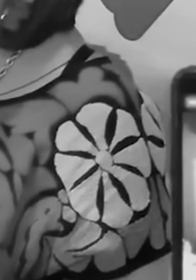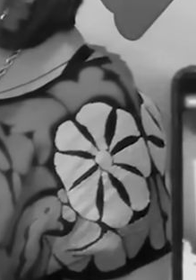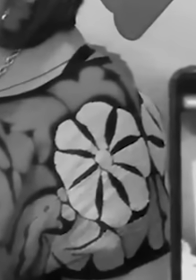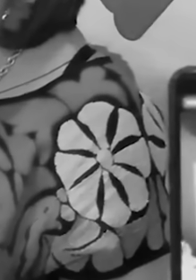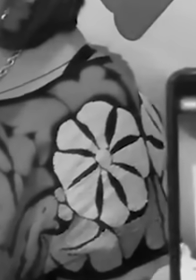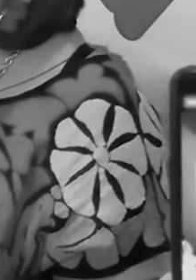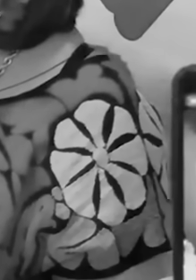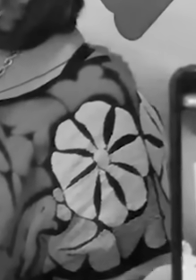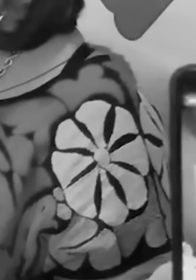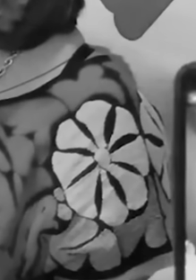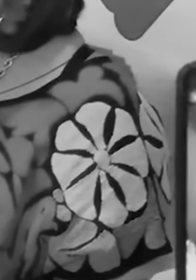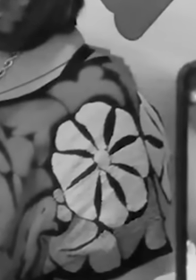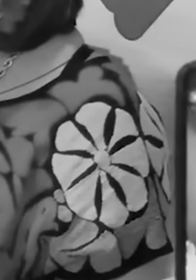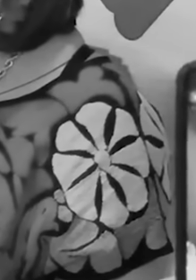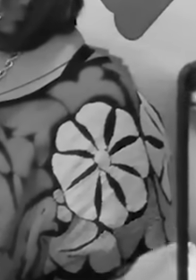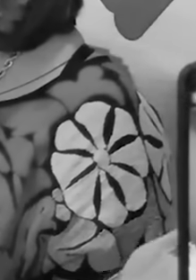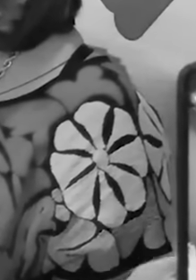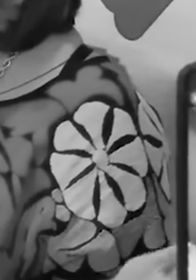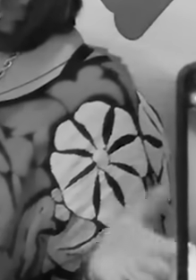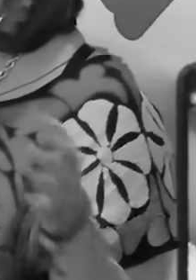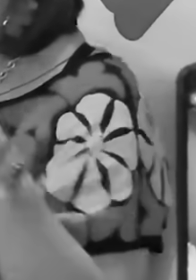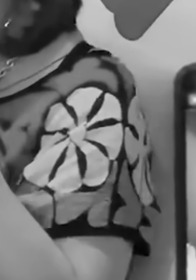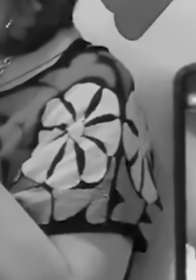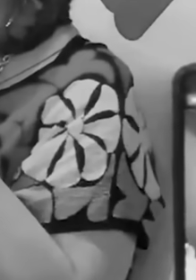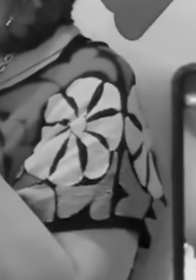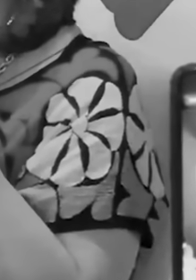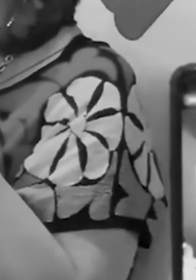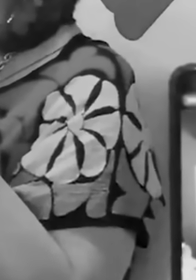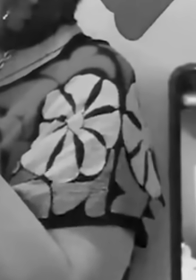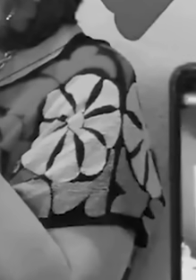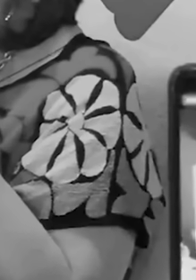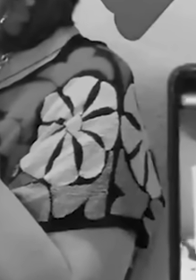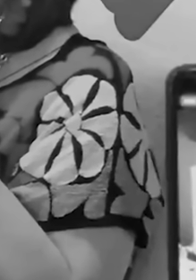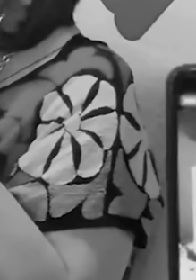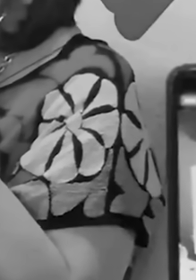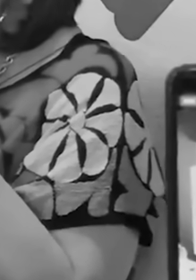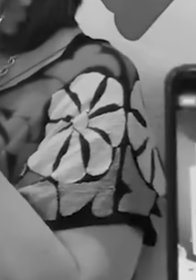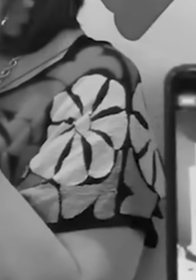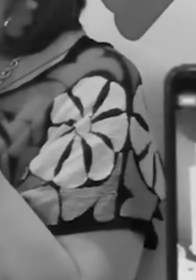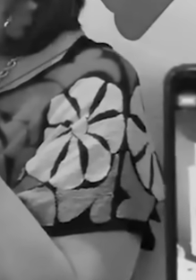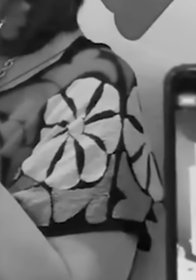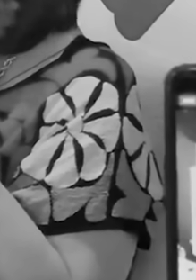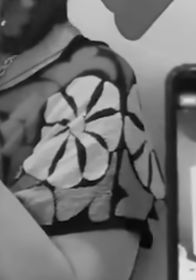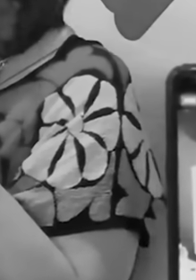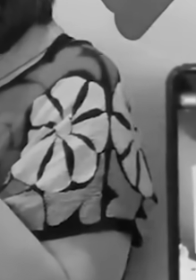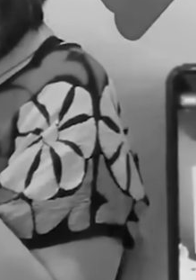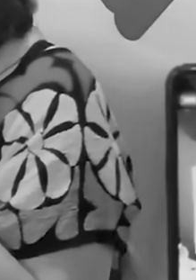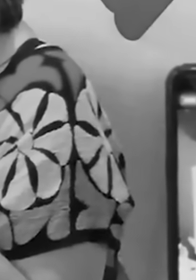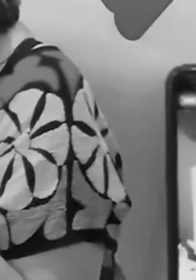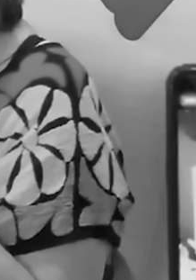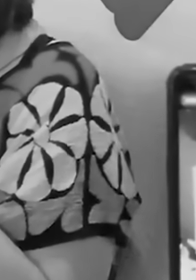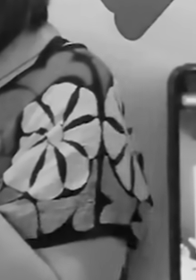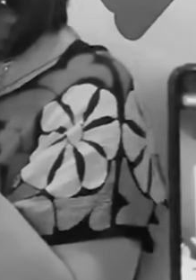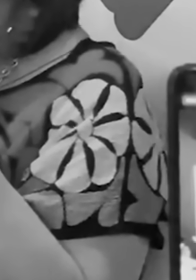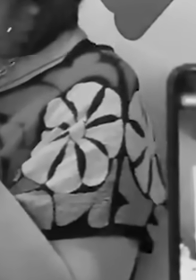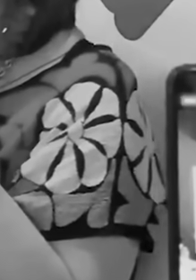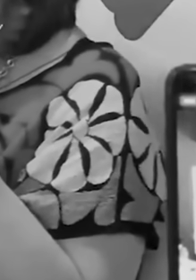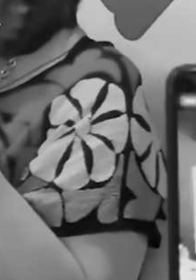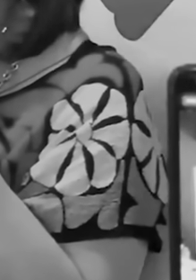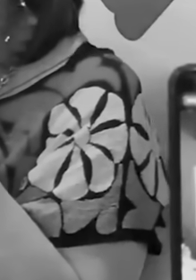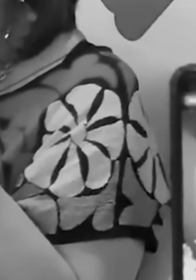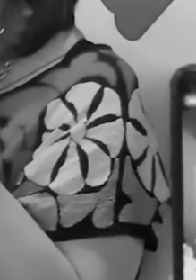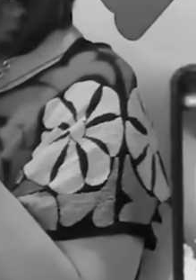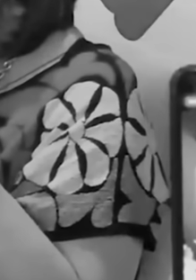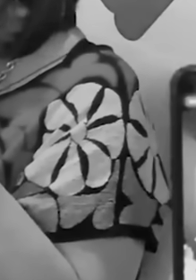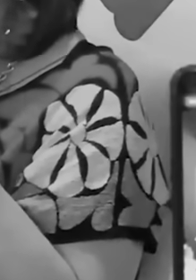¿no? Esa es la preocupación que tengo. Más bien que la gente crea que somos megamillonarios, como el presidente lo ha dicho, y no lo somos. Somos